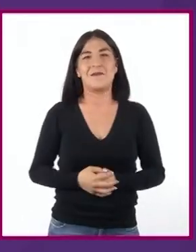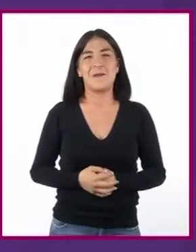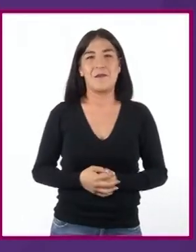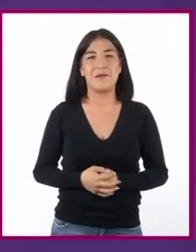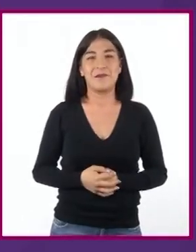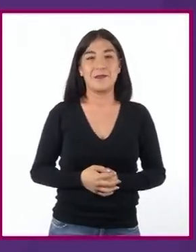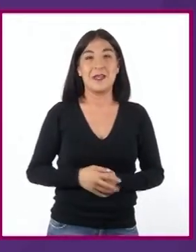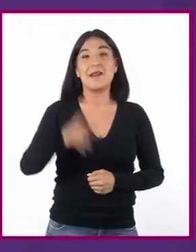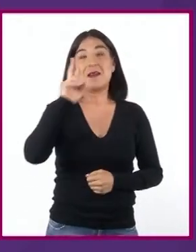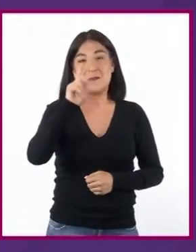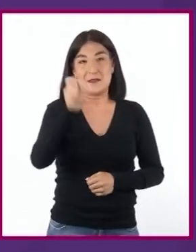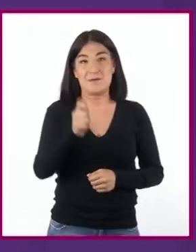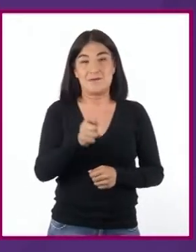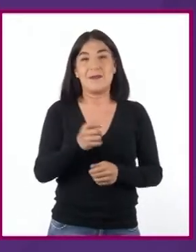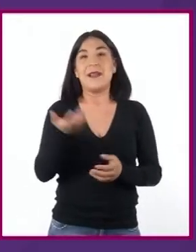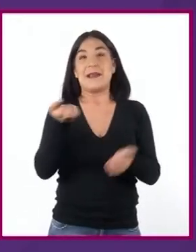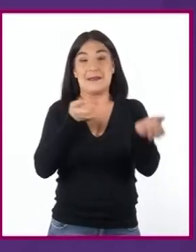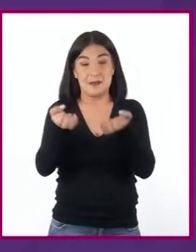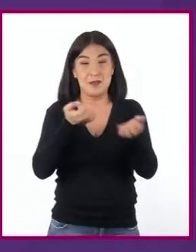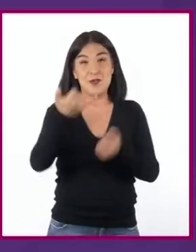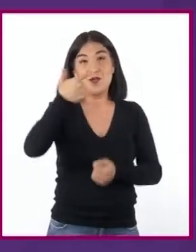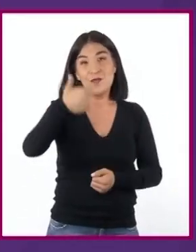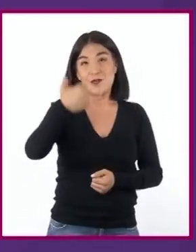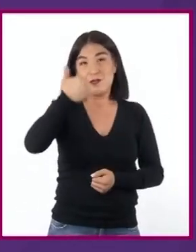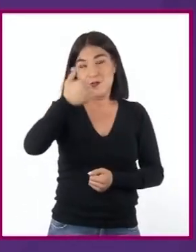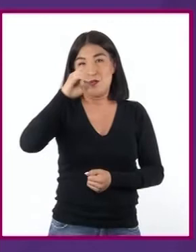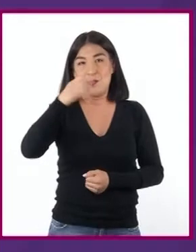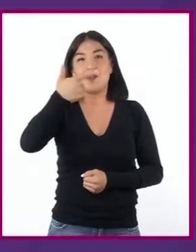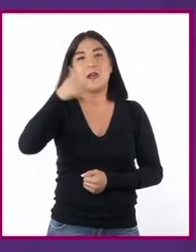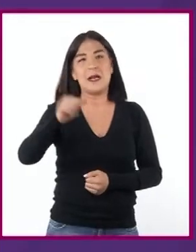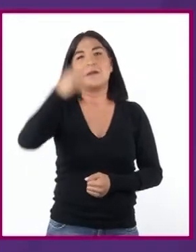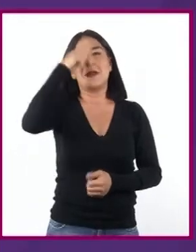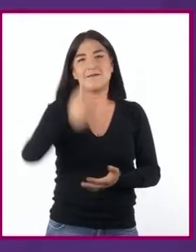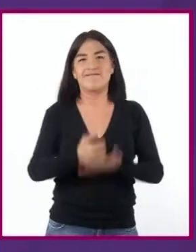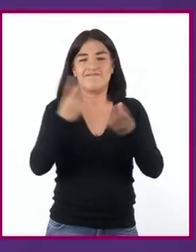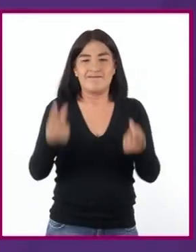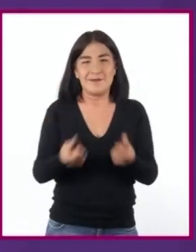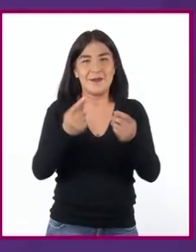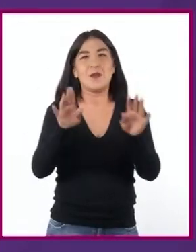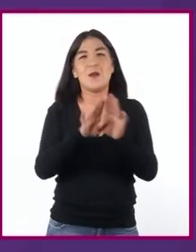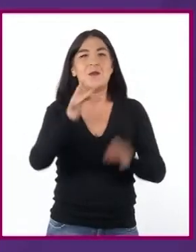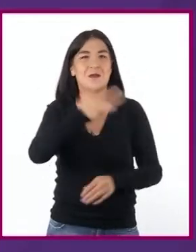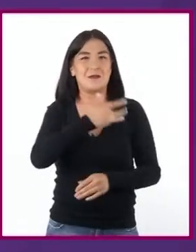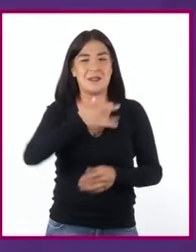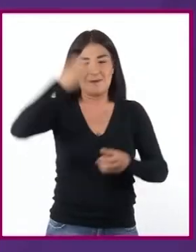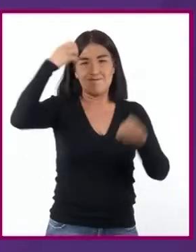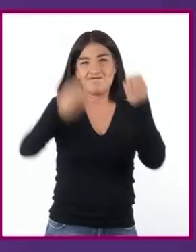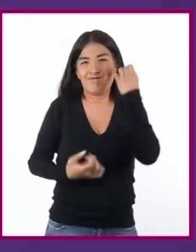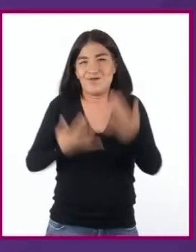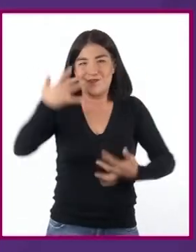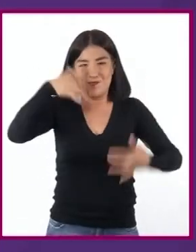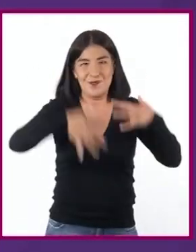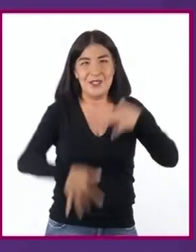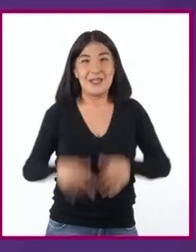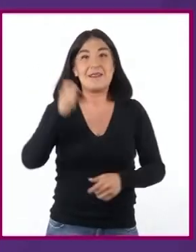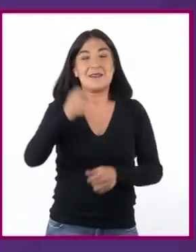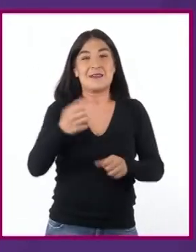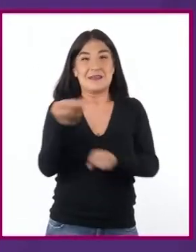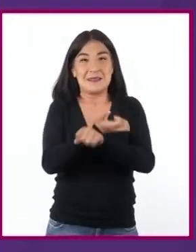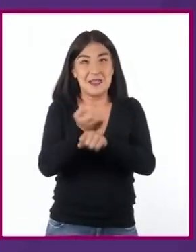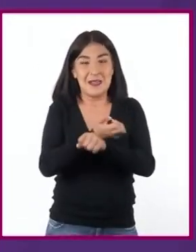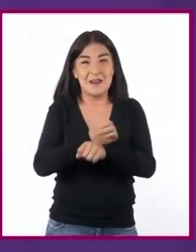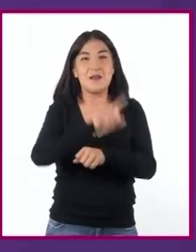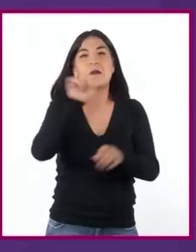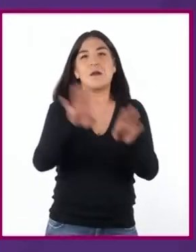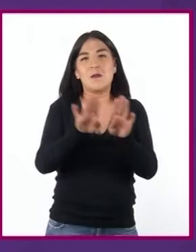Por un lado, los ejercicios de yoga ayudan a activar la circulación de la sangre, la oxigenan